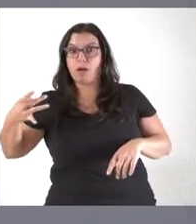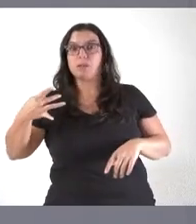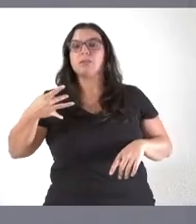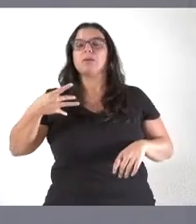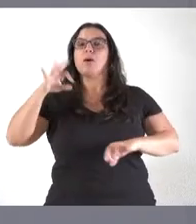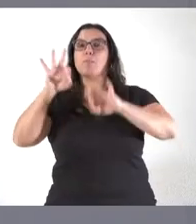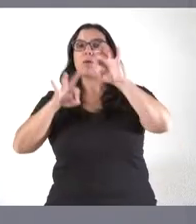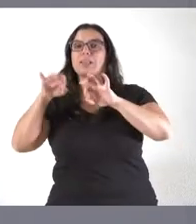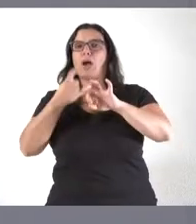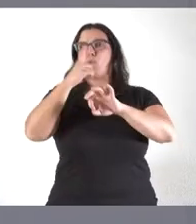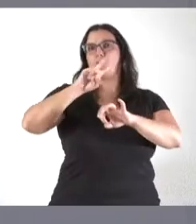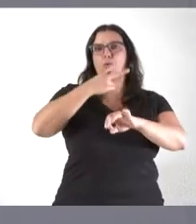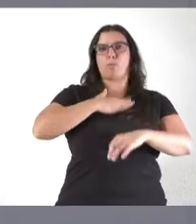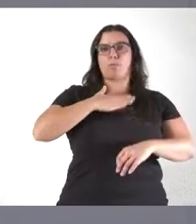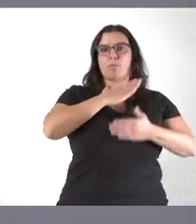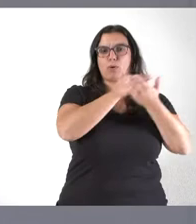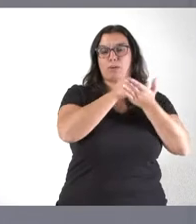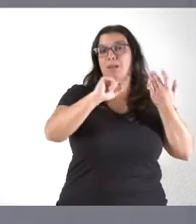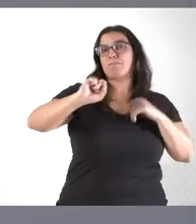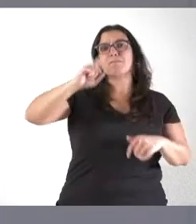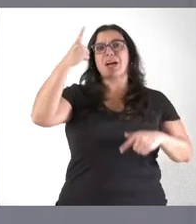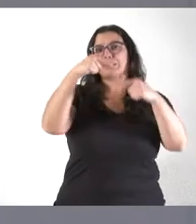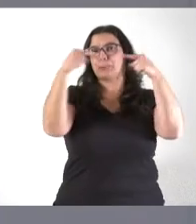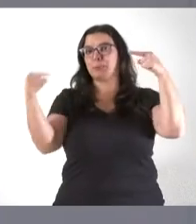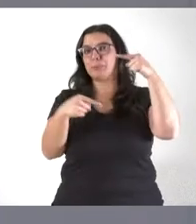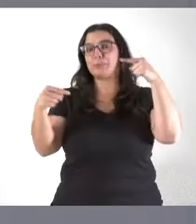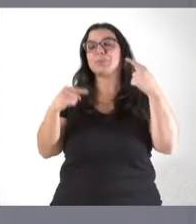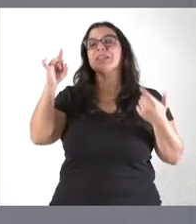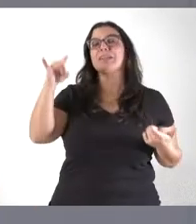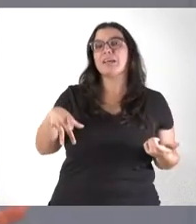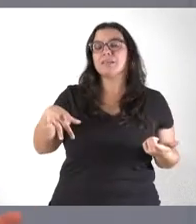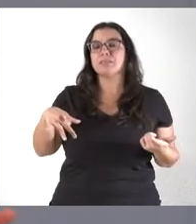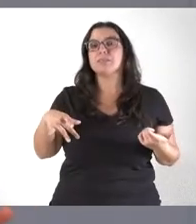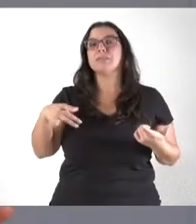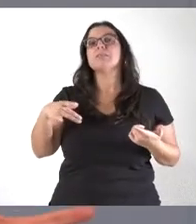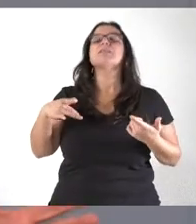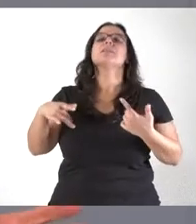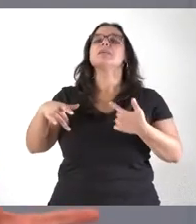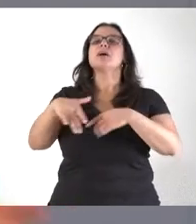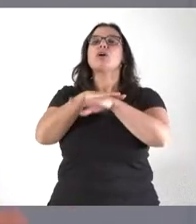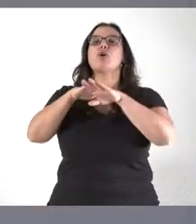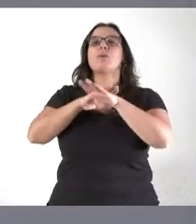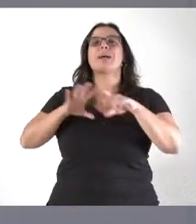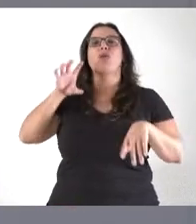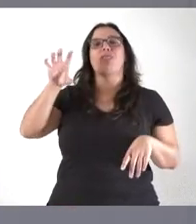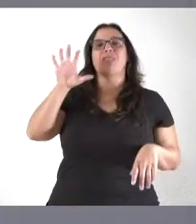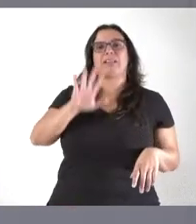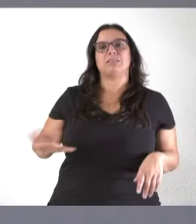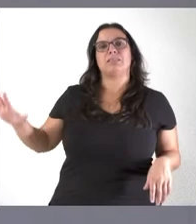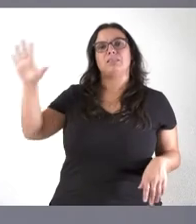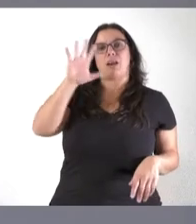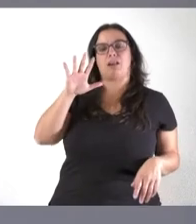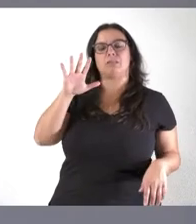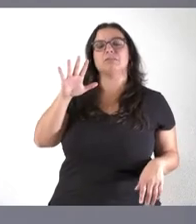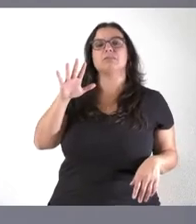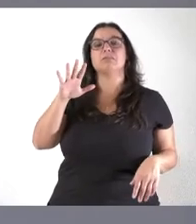por tanto el principal déficit en España en torno a las administraciones públicas se sitúa en la administración central del estado y las comunidades